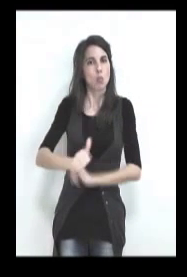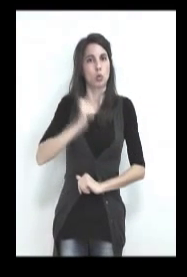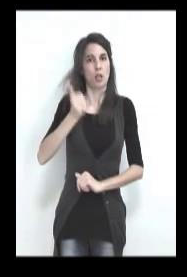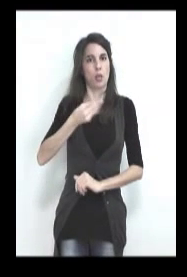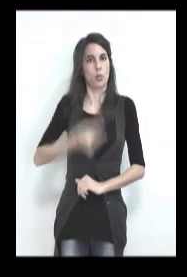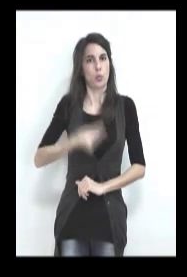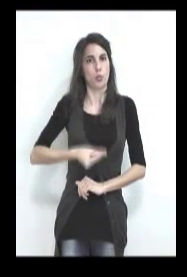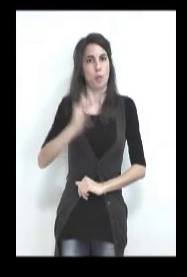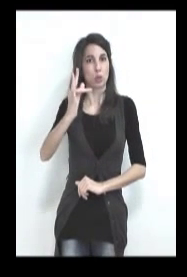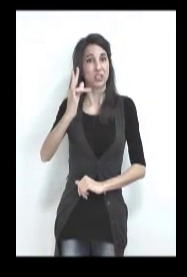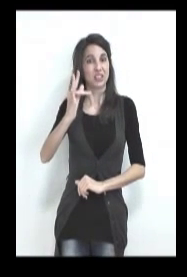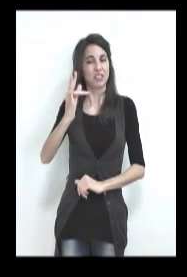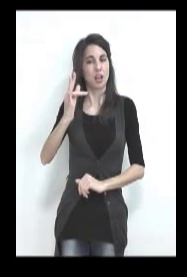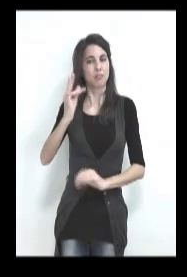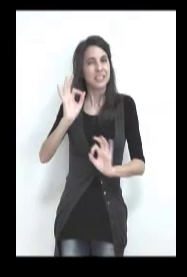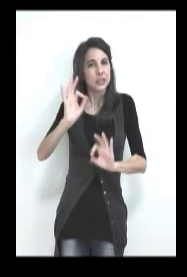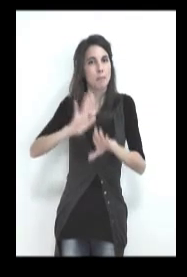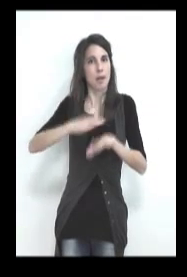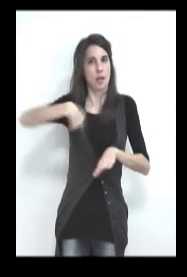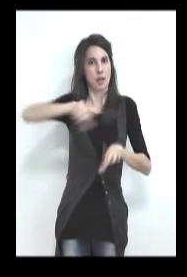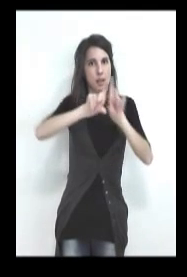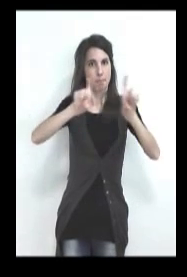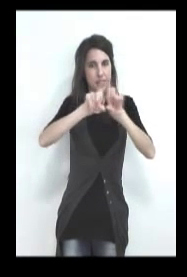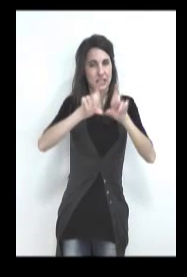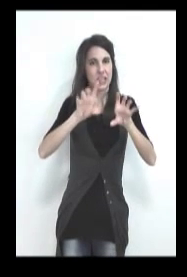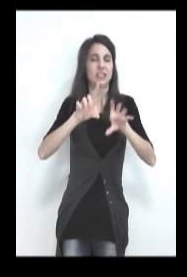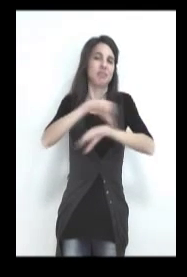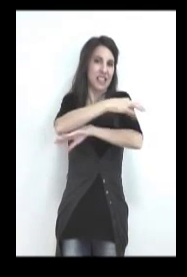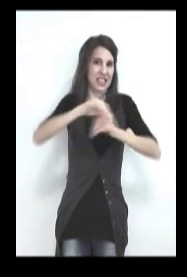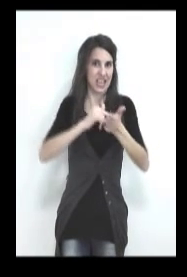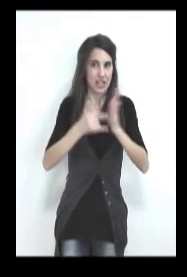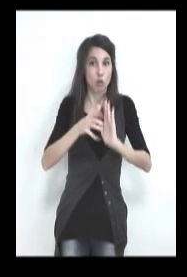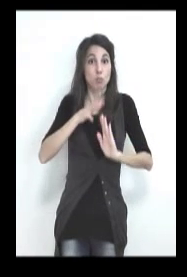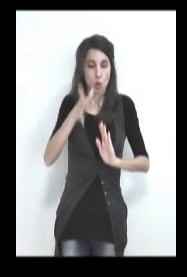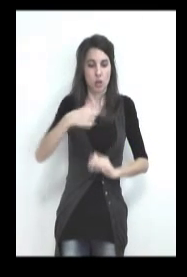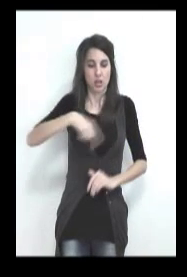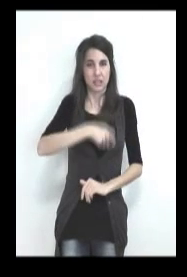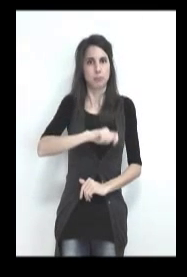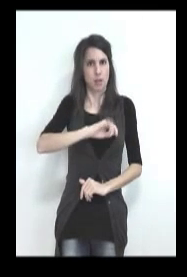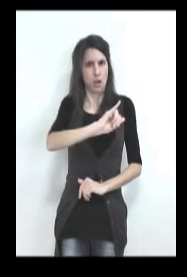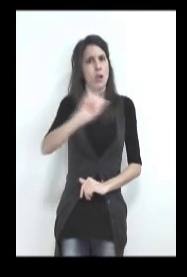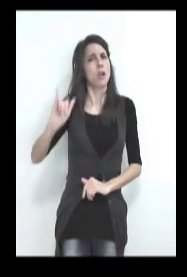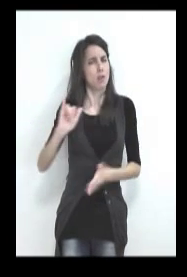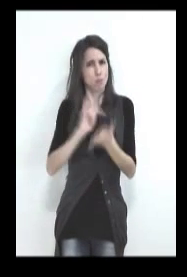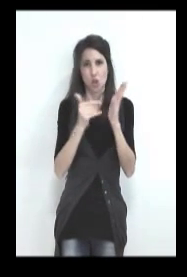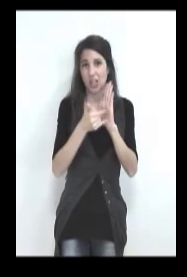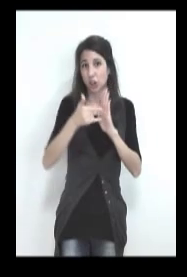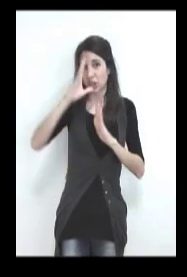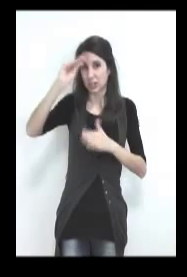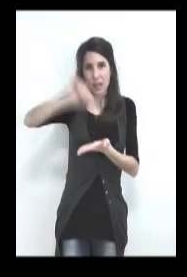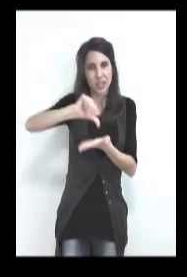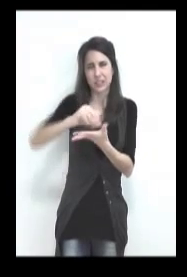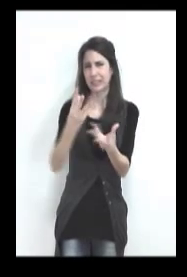en concreto para nuestras empresas y nuestros ingenieros, porque estamos bien posicionados. En España hay muchos proyectos de Smart Cities, hay